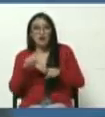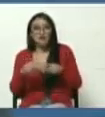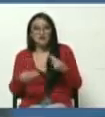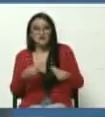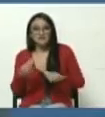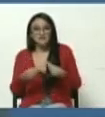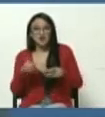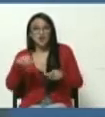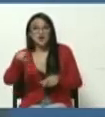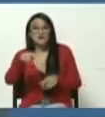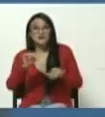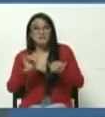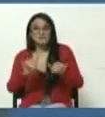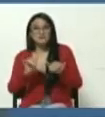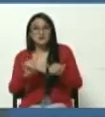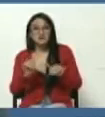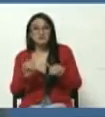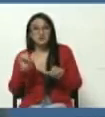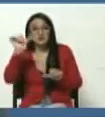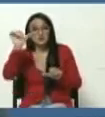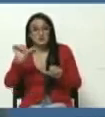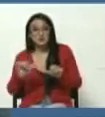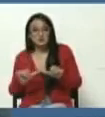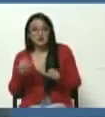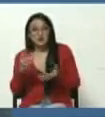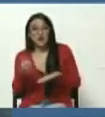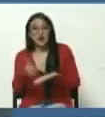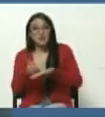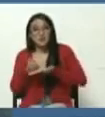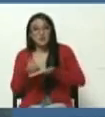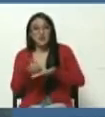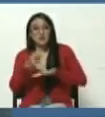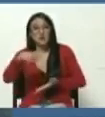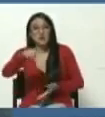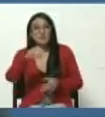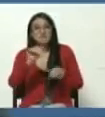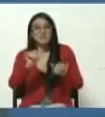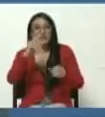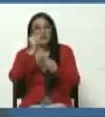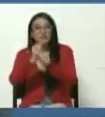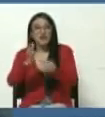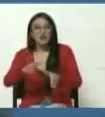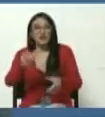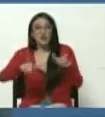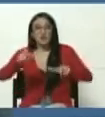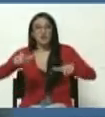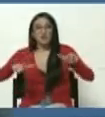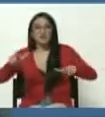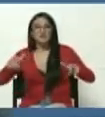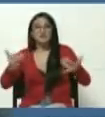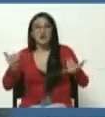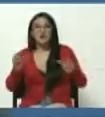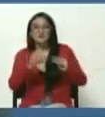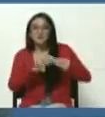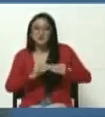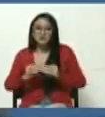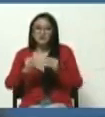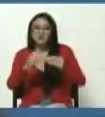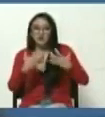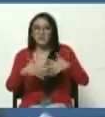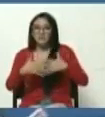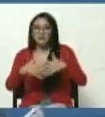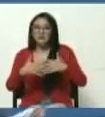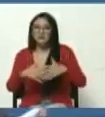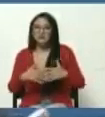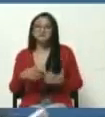Y ellos mismos nos están ayudando en primera línea para recuperar nuestra planta.